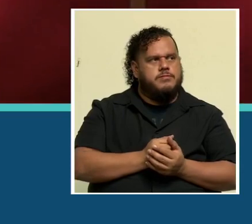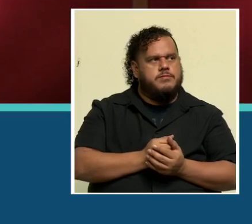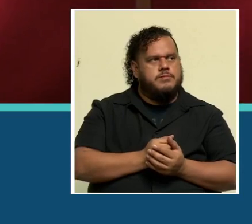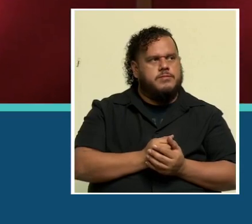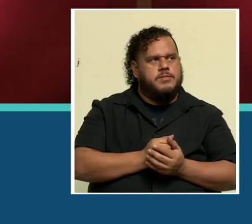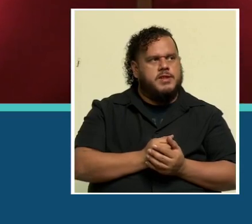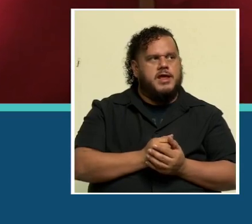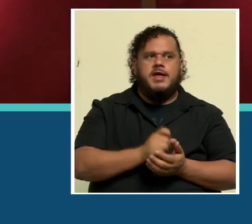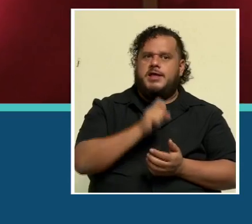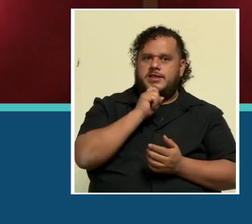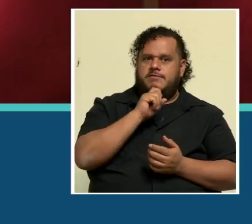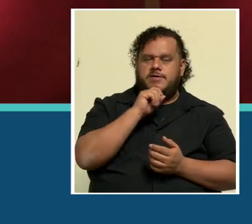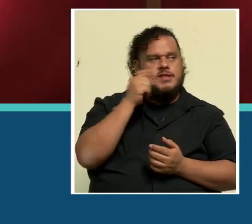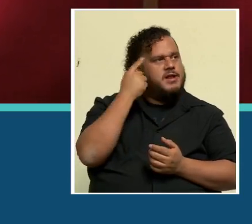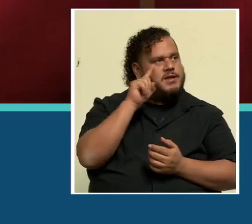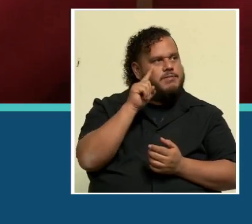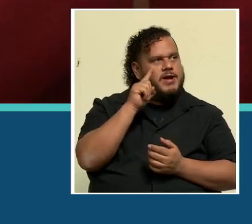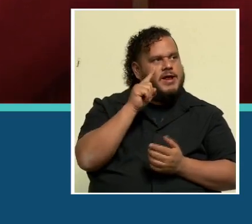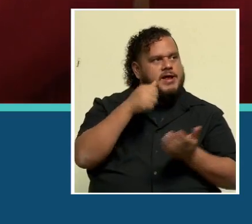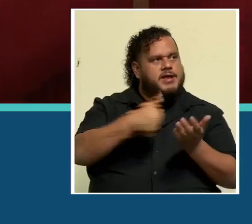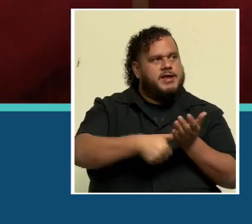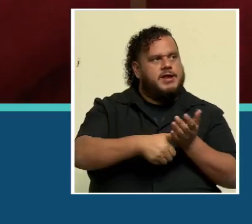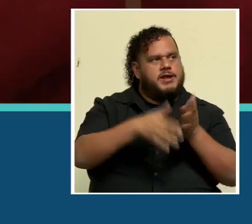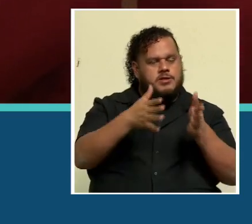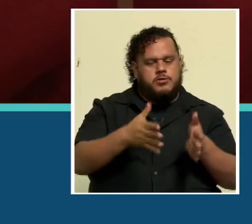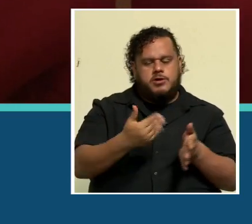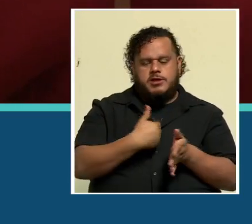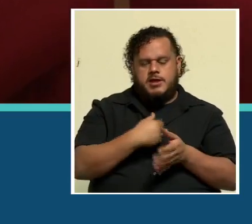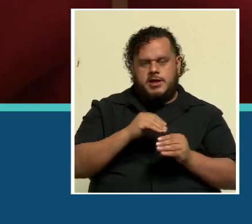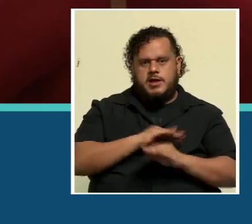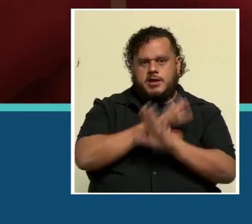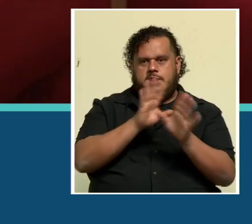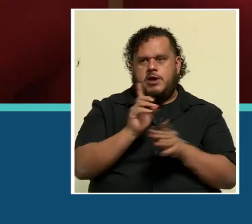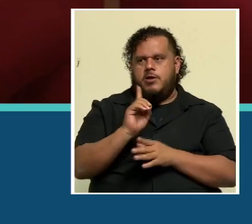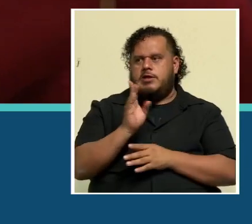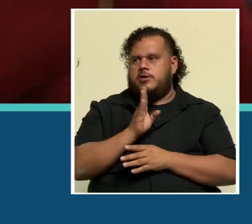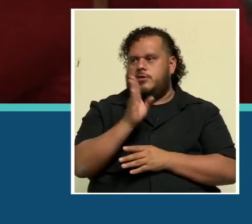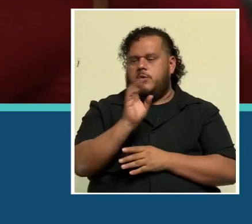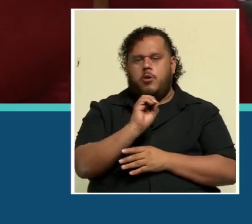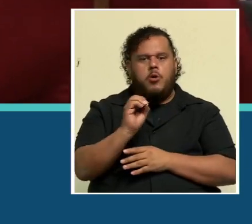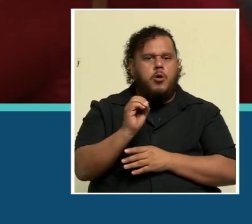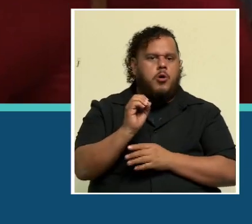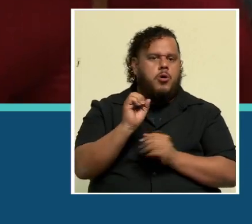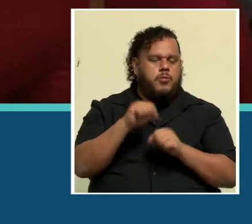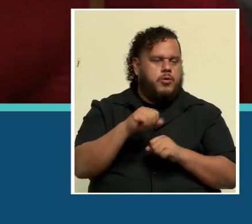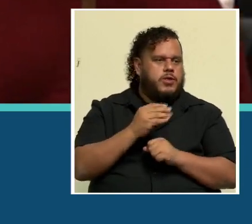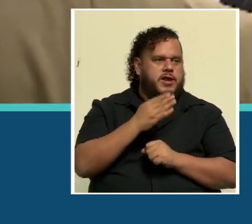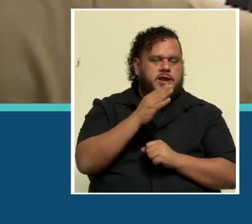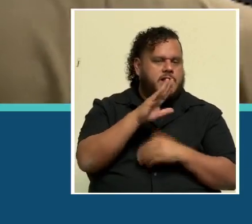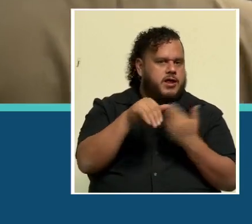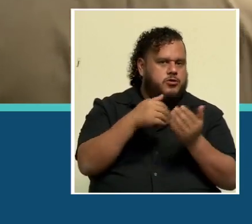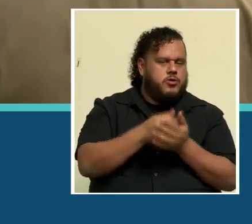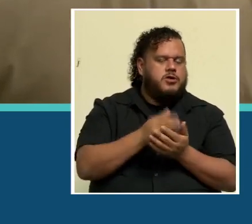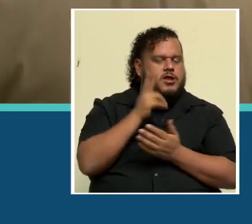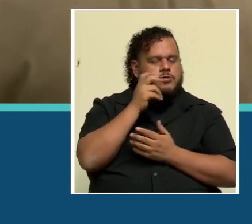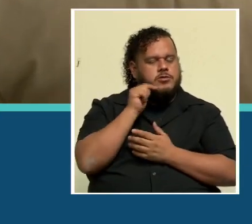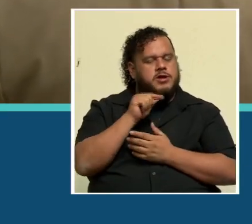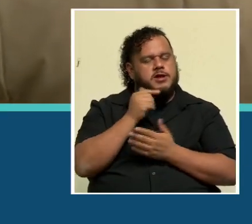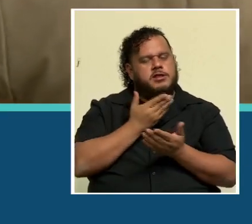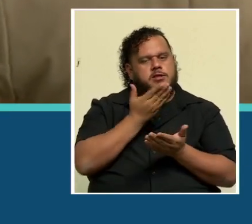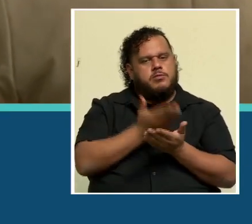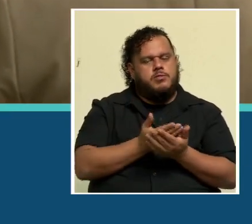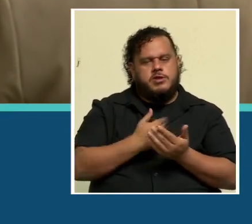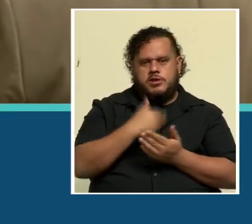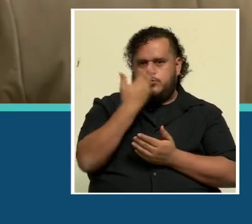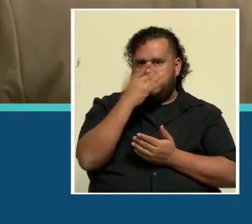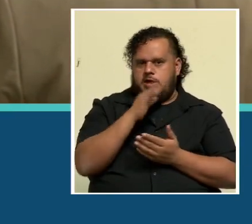ha costado para que el elector tenga claro hacia dónde ir o poder oír a todos, escuchar esas propuestas. No sé si